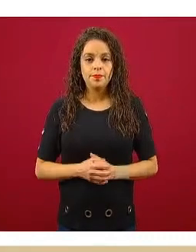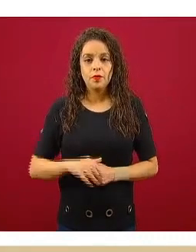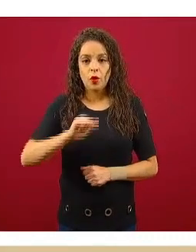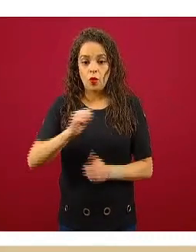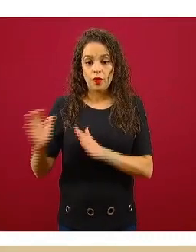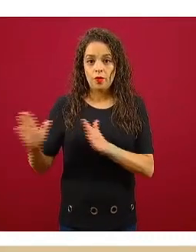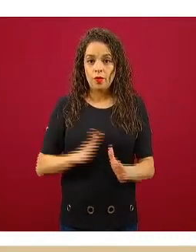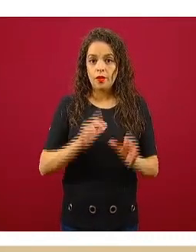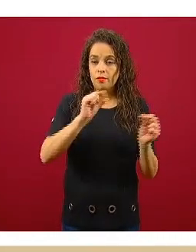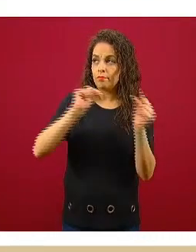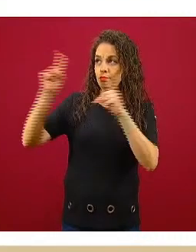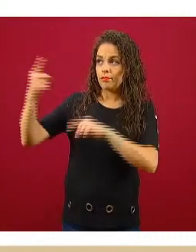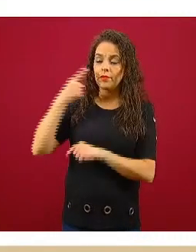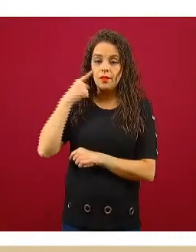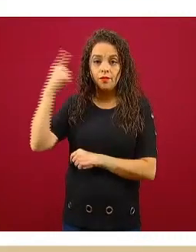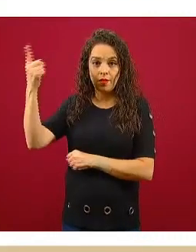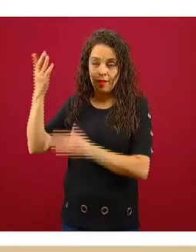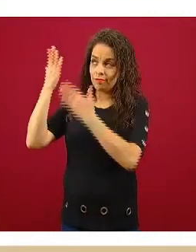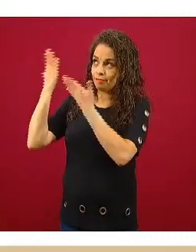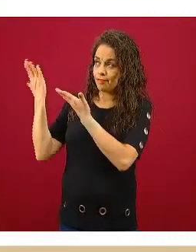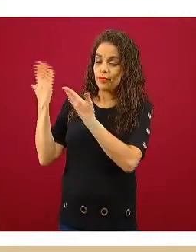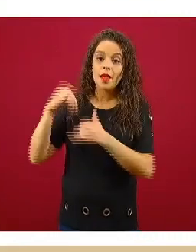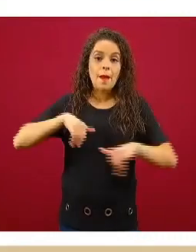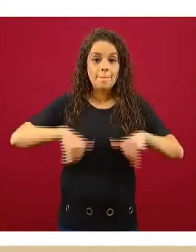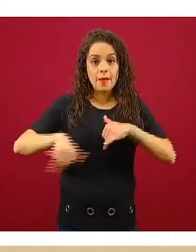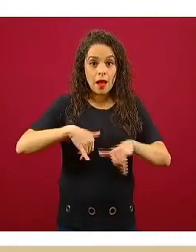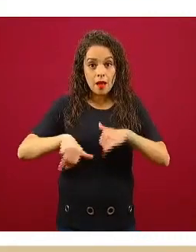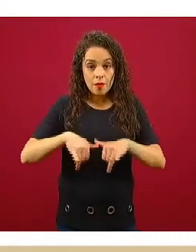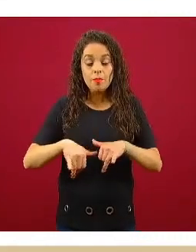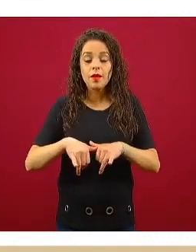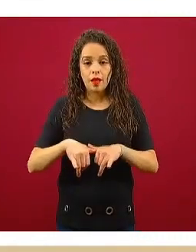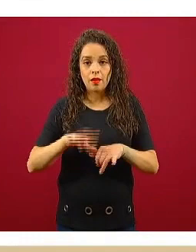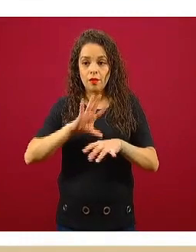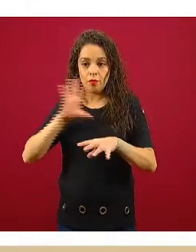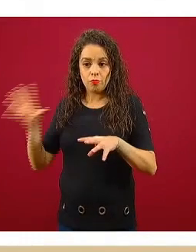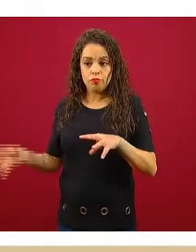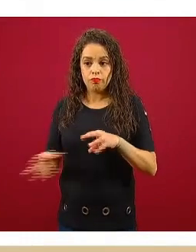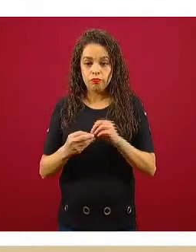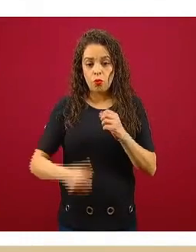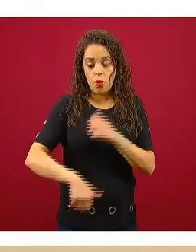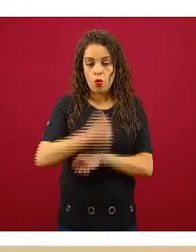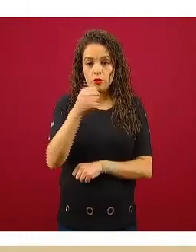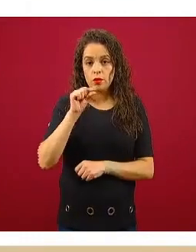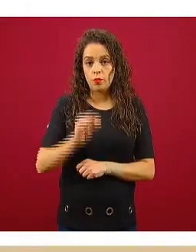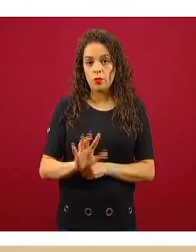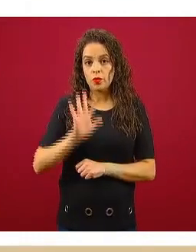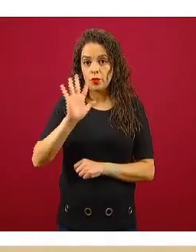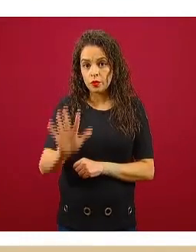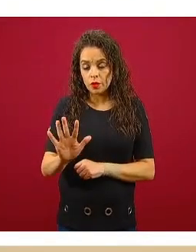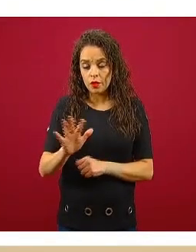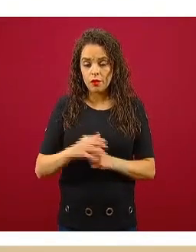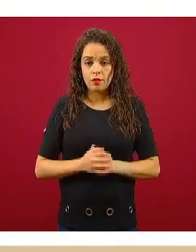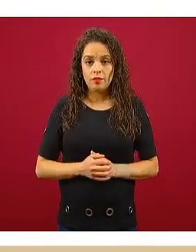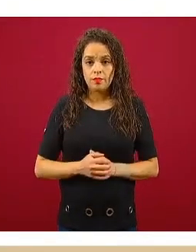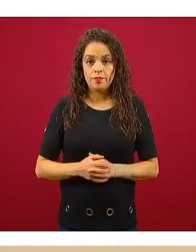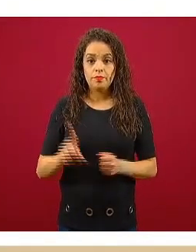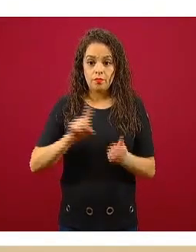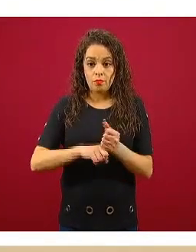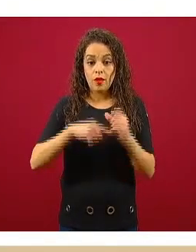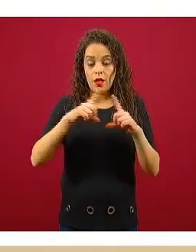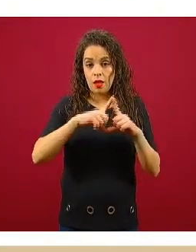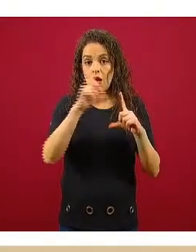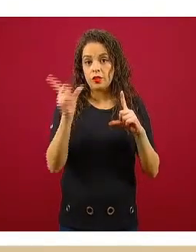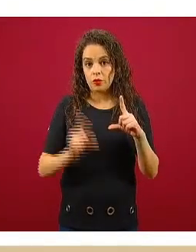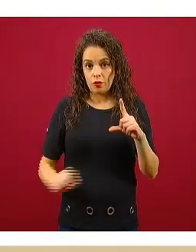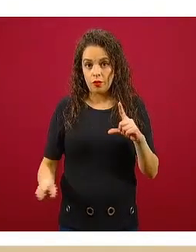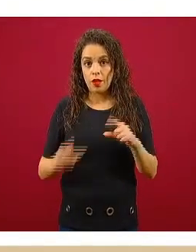diapositiva, ahora sí, la distribución por tasa de incidencia acumulada, 11.5 la incidencia a nivel nacional,